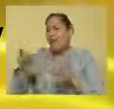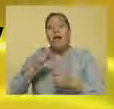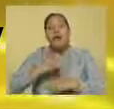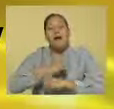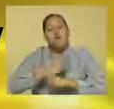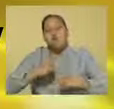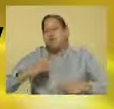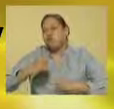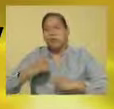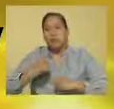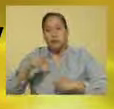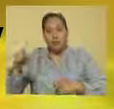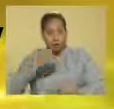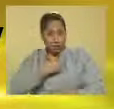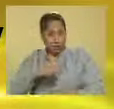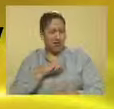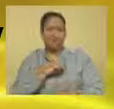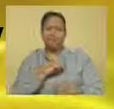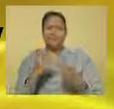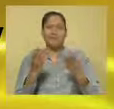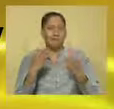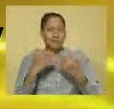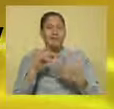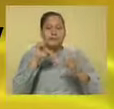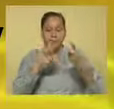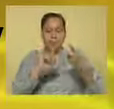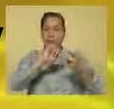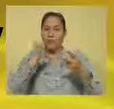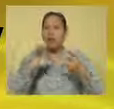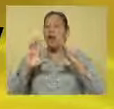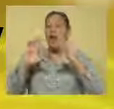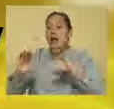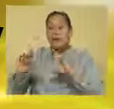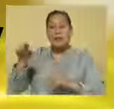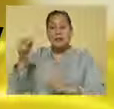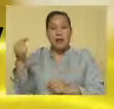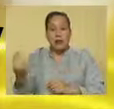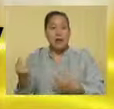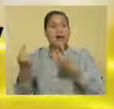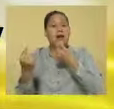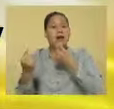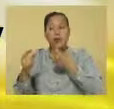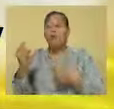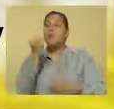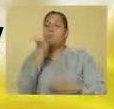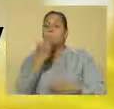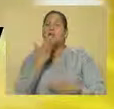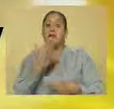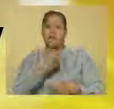va por ahí el asunto. Esa es una. Dos, enseñarles a los niños a comer.